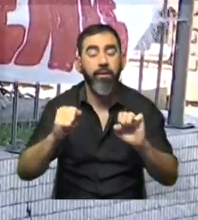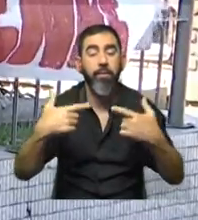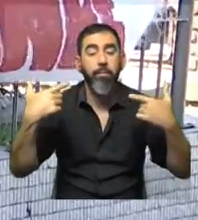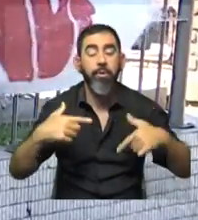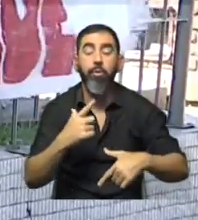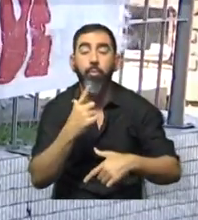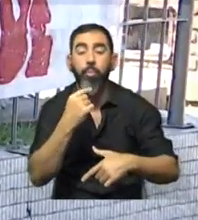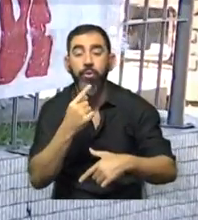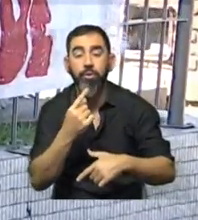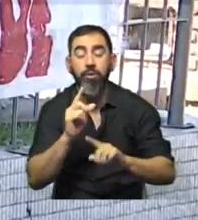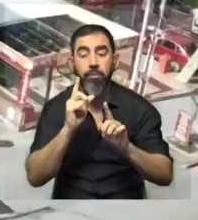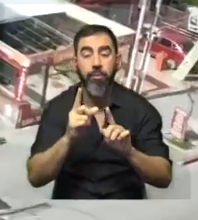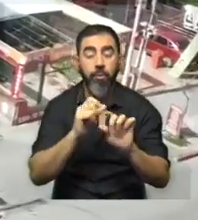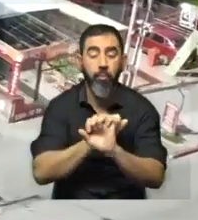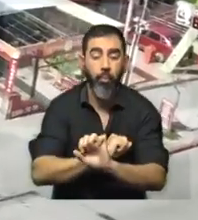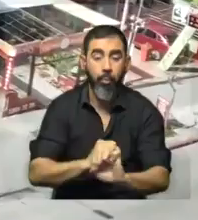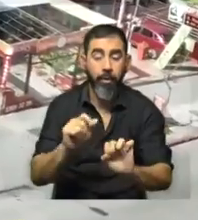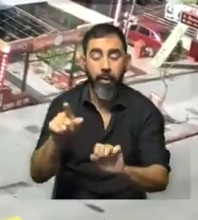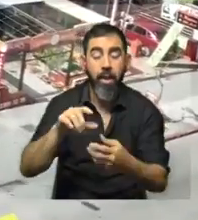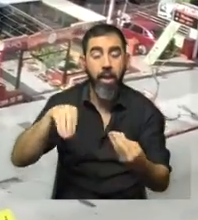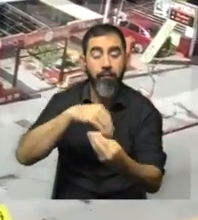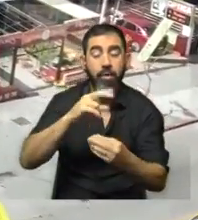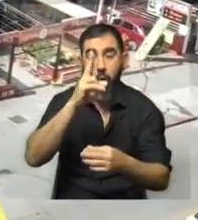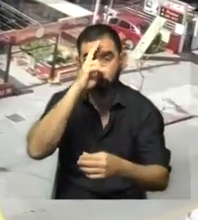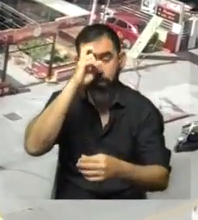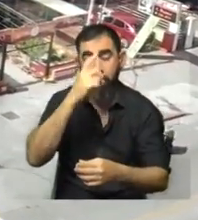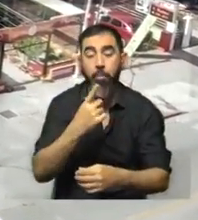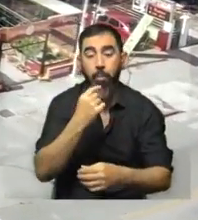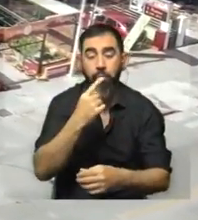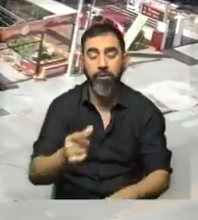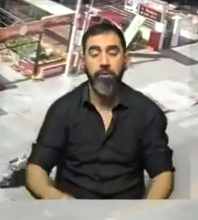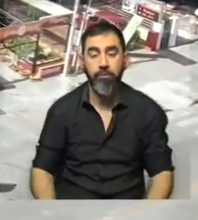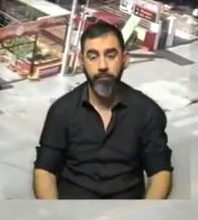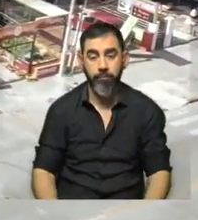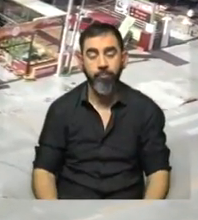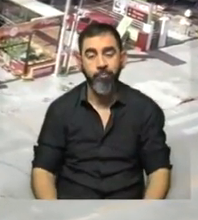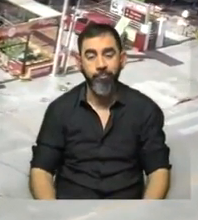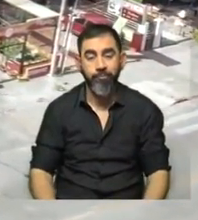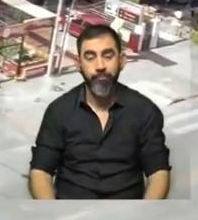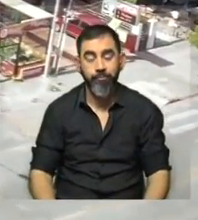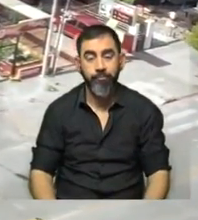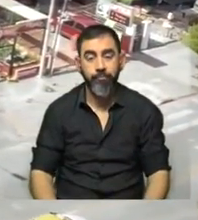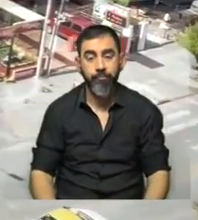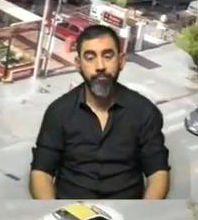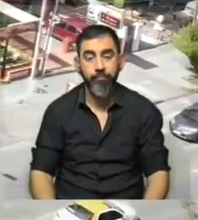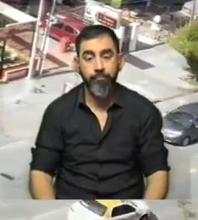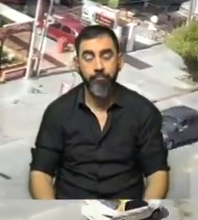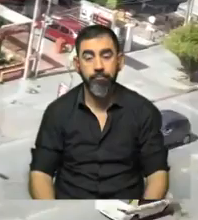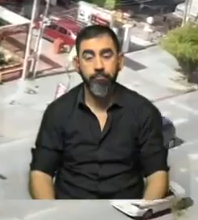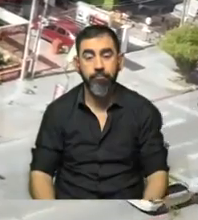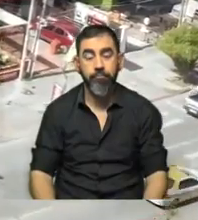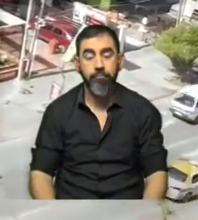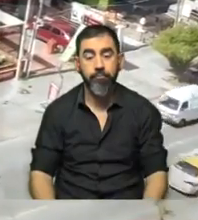Y porque se atendió él y la familia en el hospital policial, o algo por el estilo, ¿no? Sí, exactamente, y también porque le